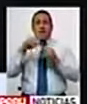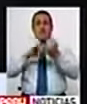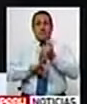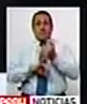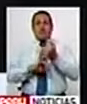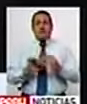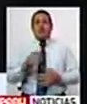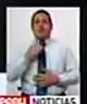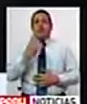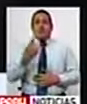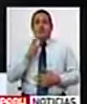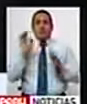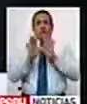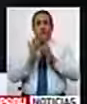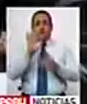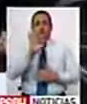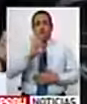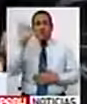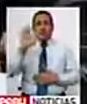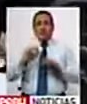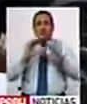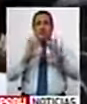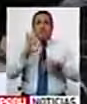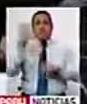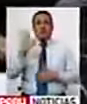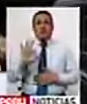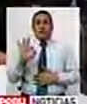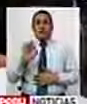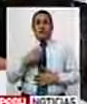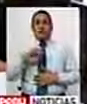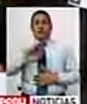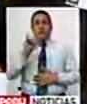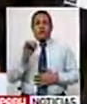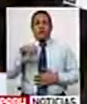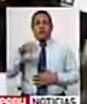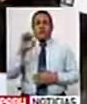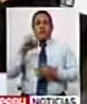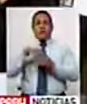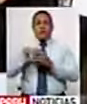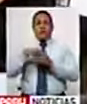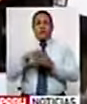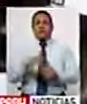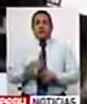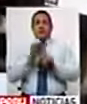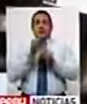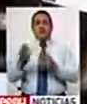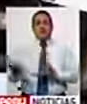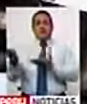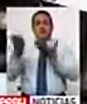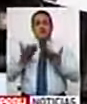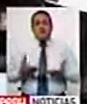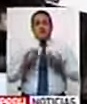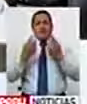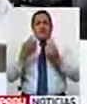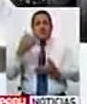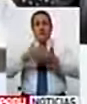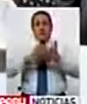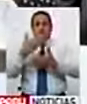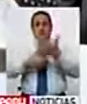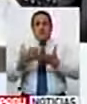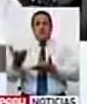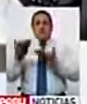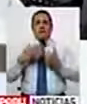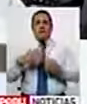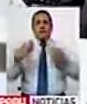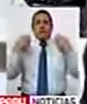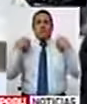es un porcentaje de 10%. Los jurados electorales especiales vienen recibiendo la documentación proporcionada por